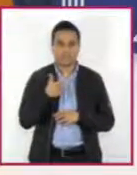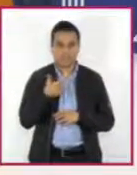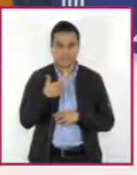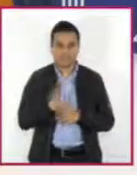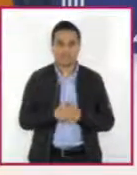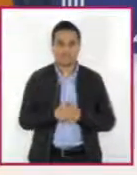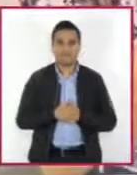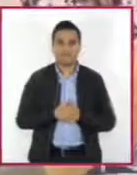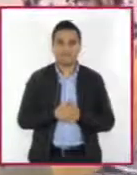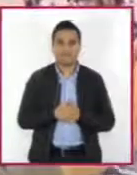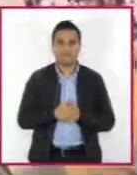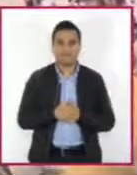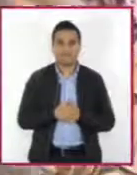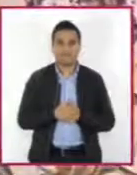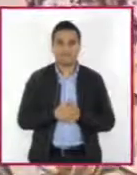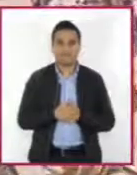siete.